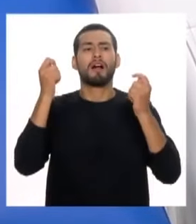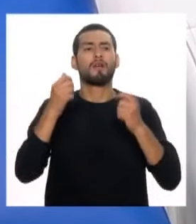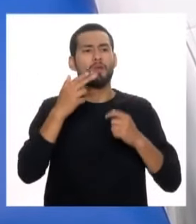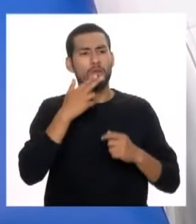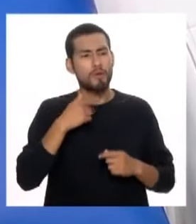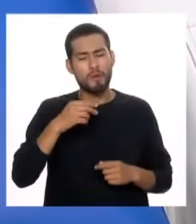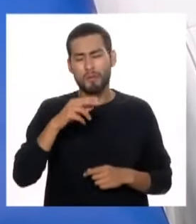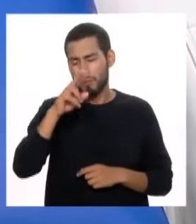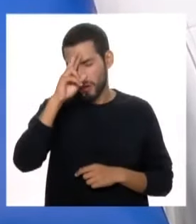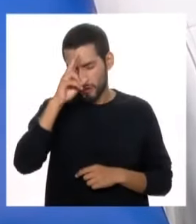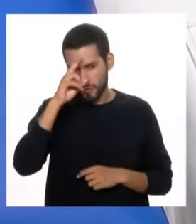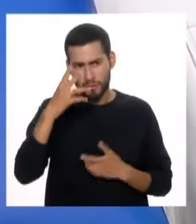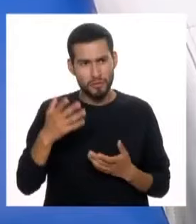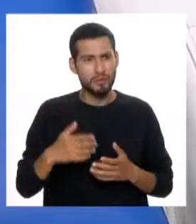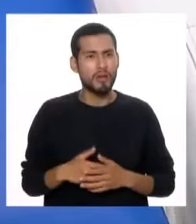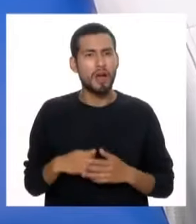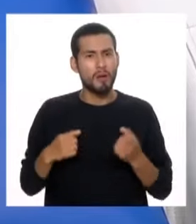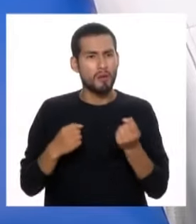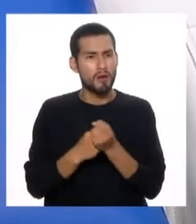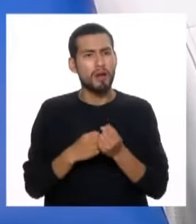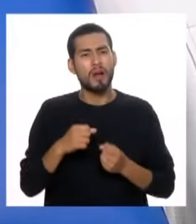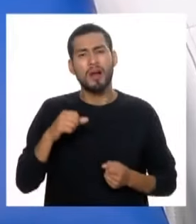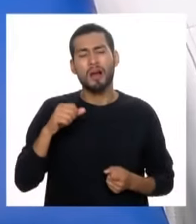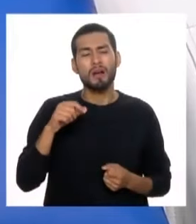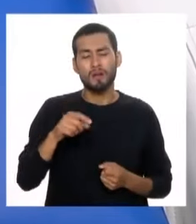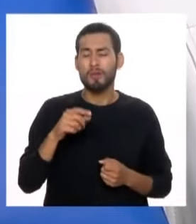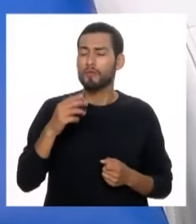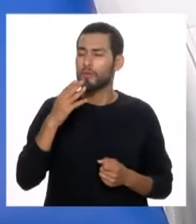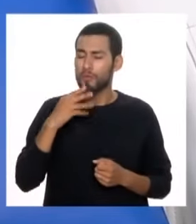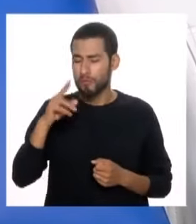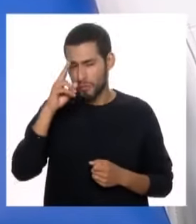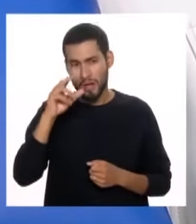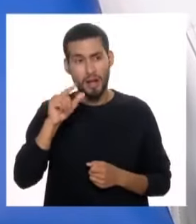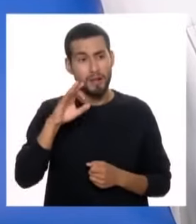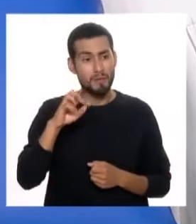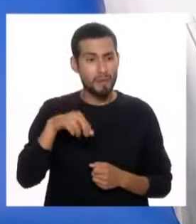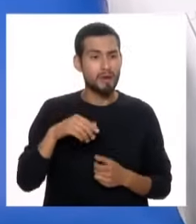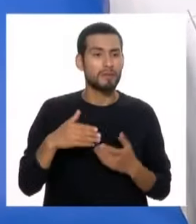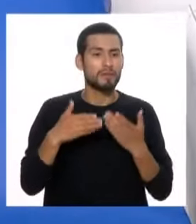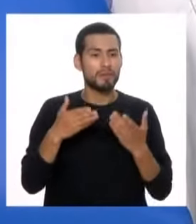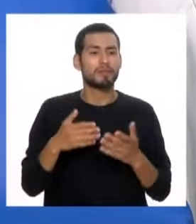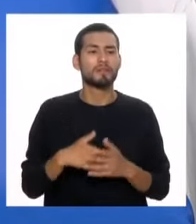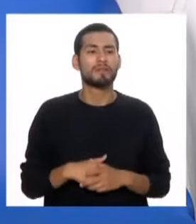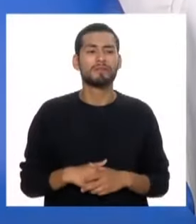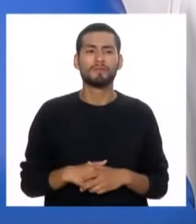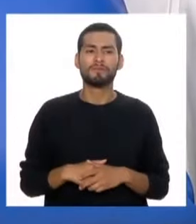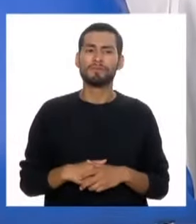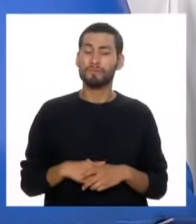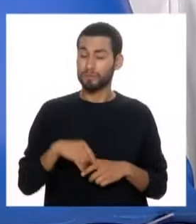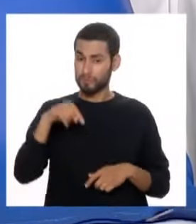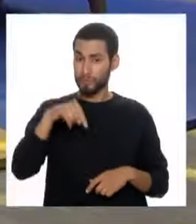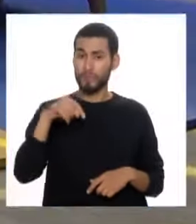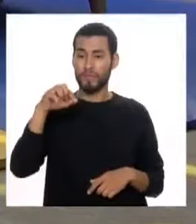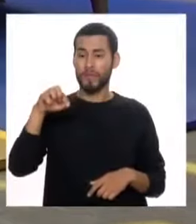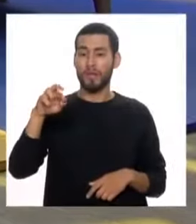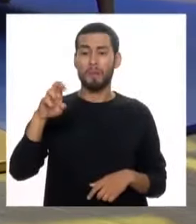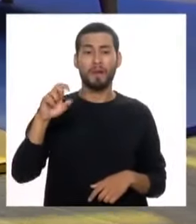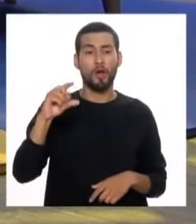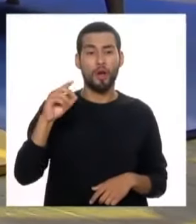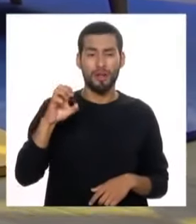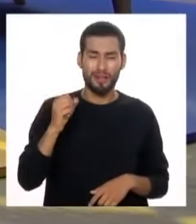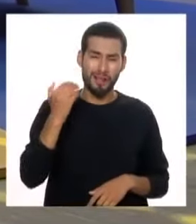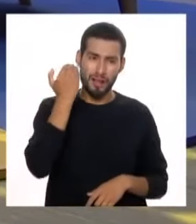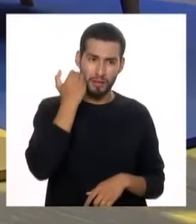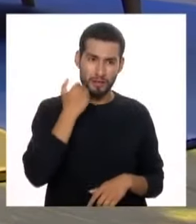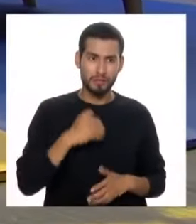dulce peruano con el apoyo de ASPAN y Dulce Perú. La revolución caliente. Está. Esos son pregones antiguos. ¿Y lo que